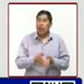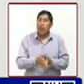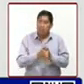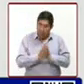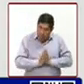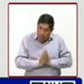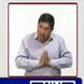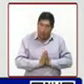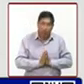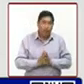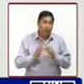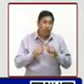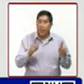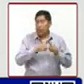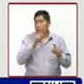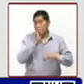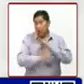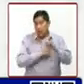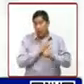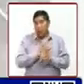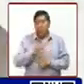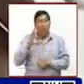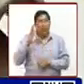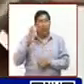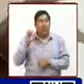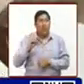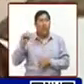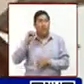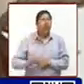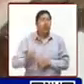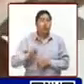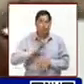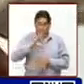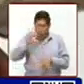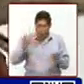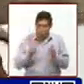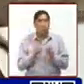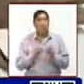pide instancia internacional, 66%.